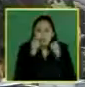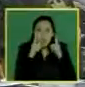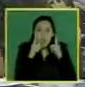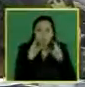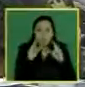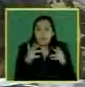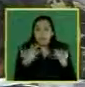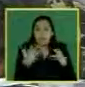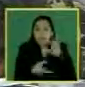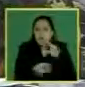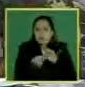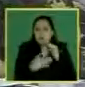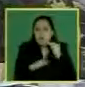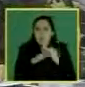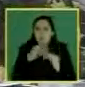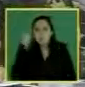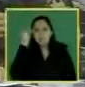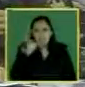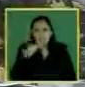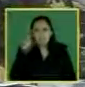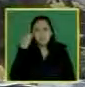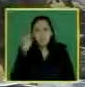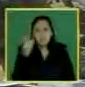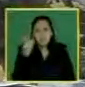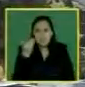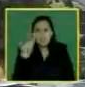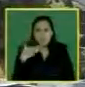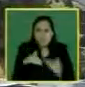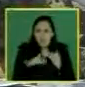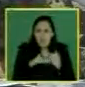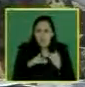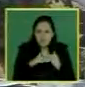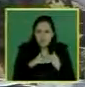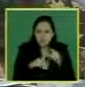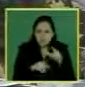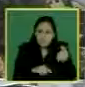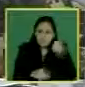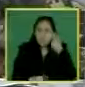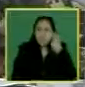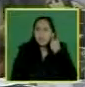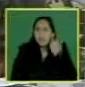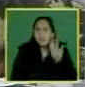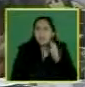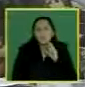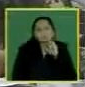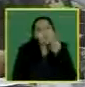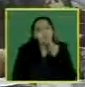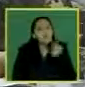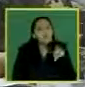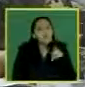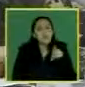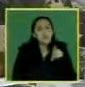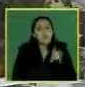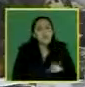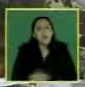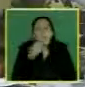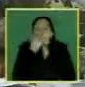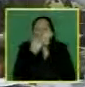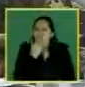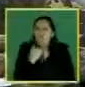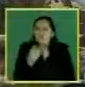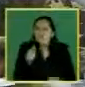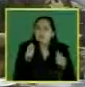que resume mucho lo que es el pensamiento, igual que este correo del señor Urosa. Ella dice, cuando yo le digo la opción por los pobres, ¿no?